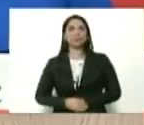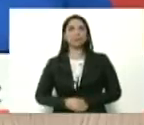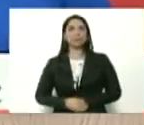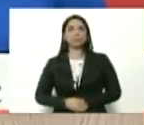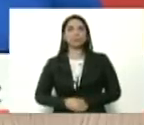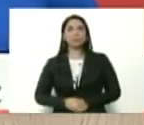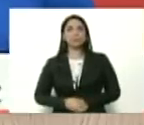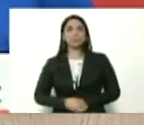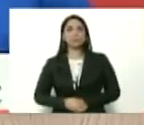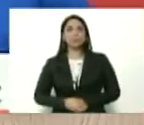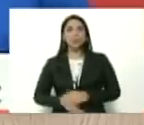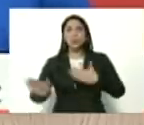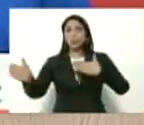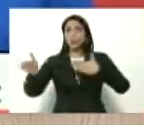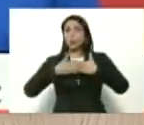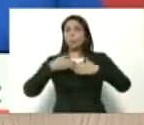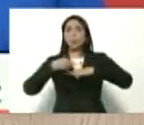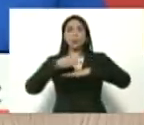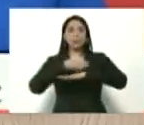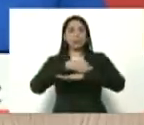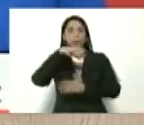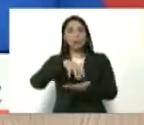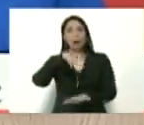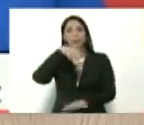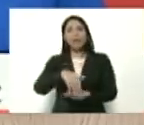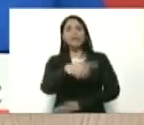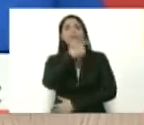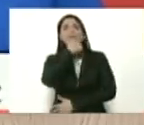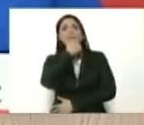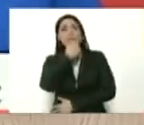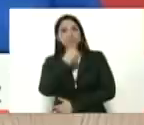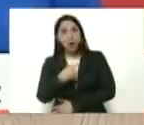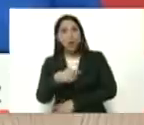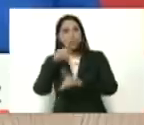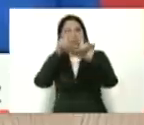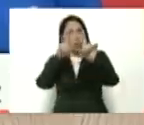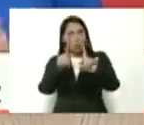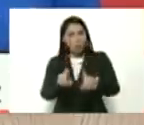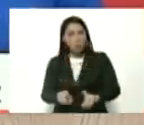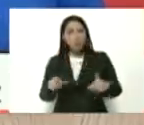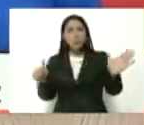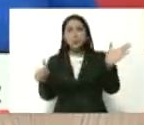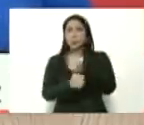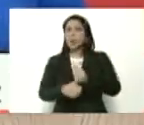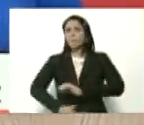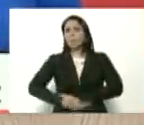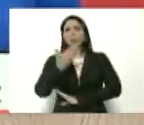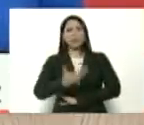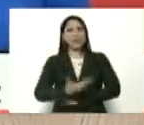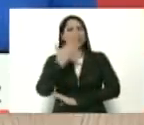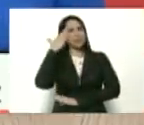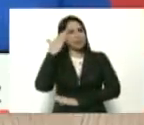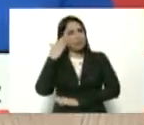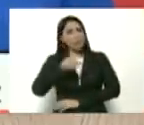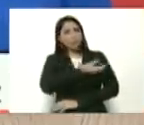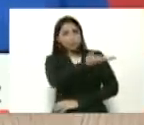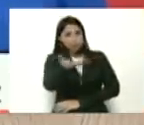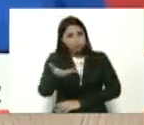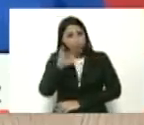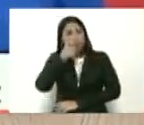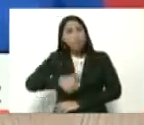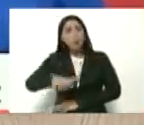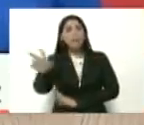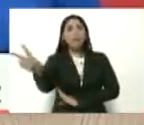municipio del Estado Miranda para facilitar el pesquisaje. Es importante que sepa la población